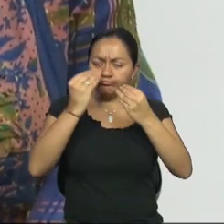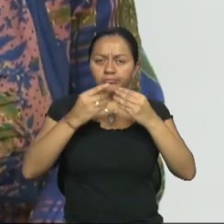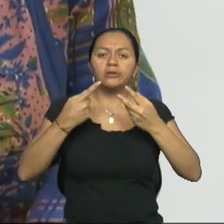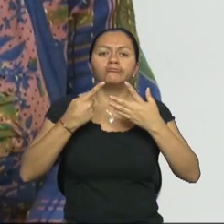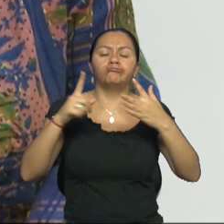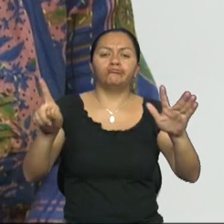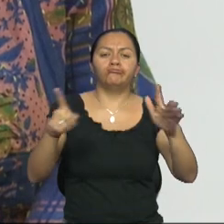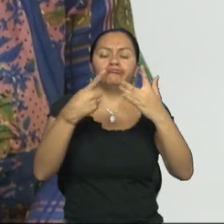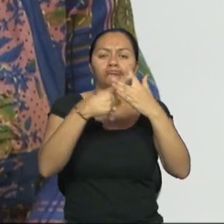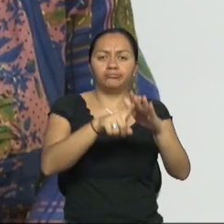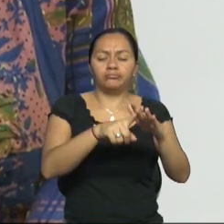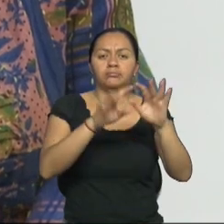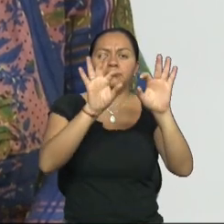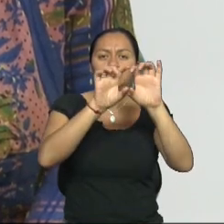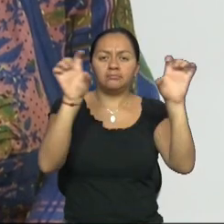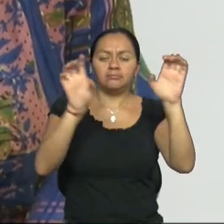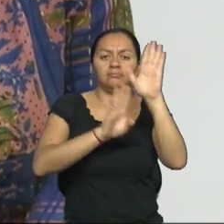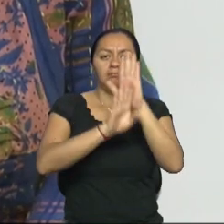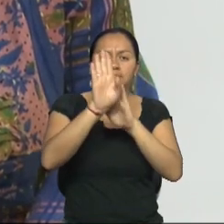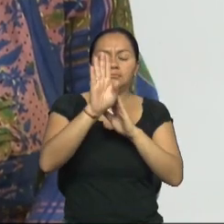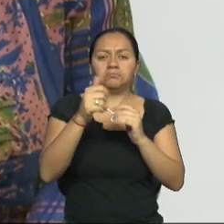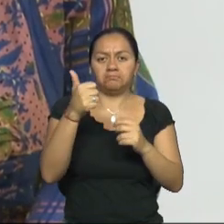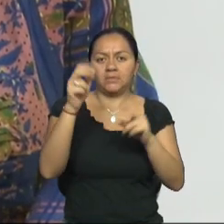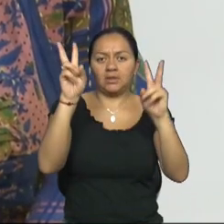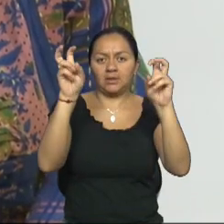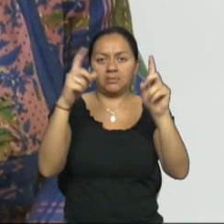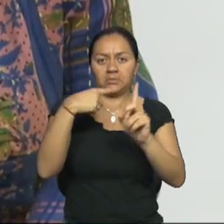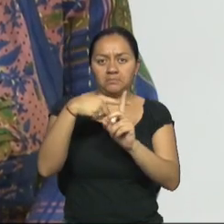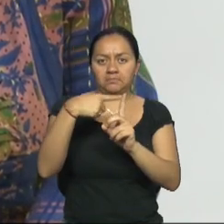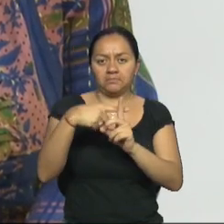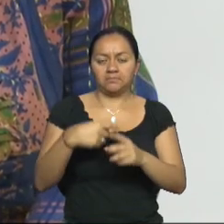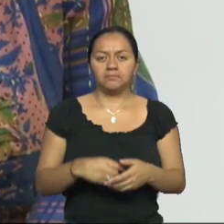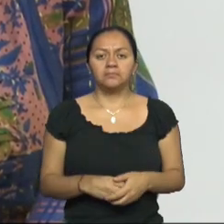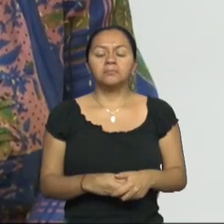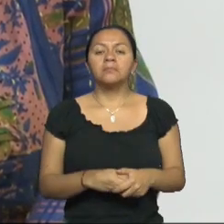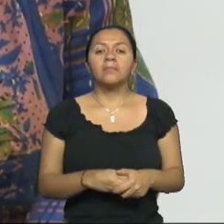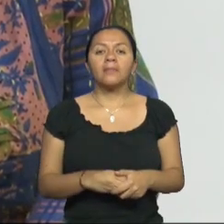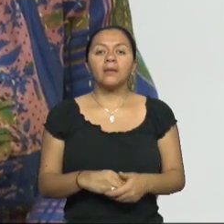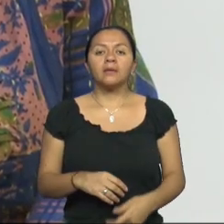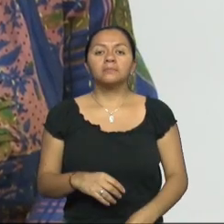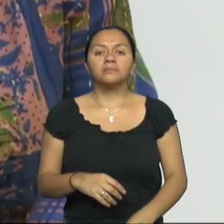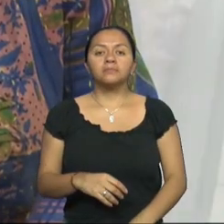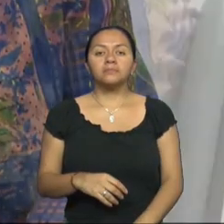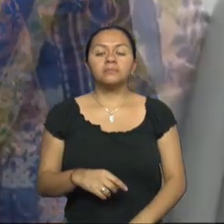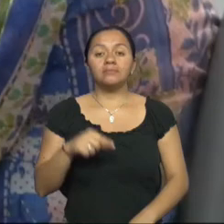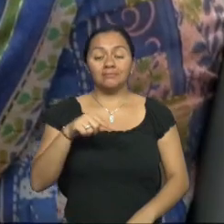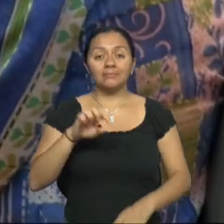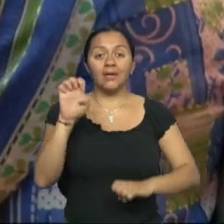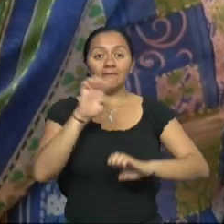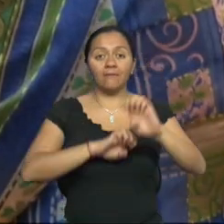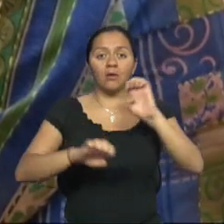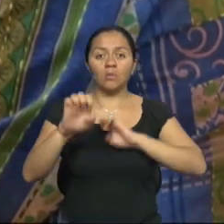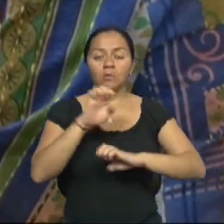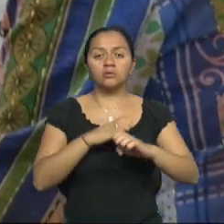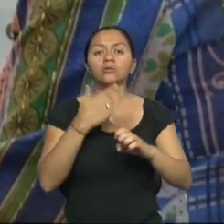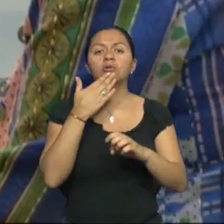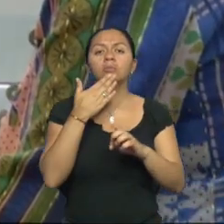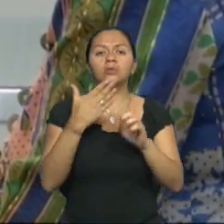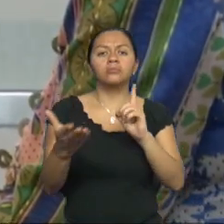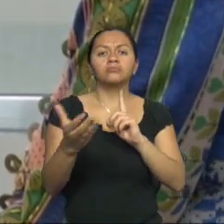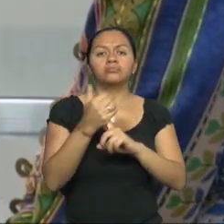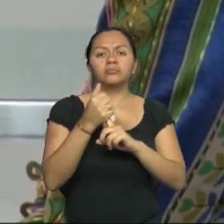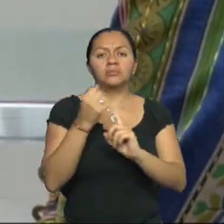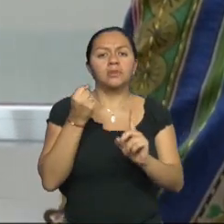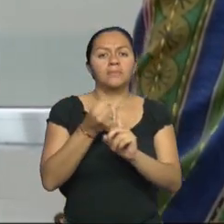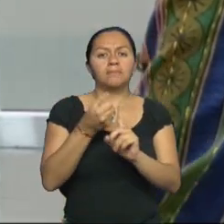Correcto, eso ha sido también bastante fuerte. Y la evaluación cuando tú logras, ¿cómo logras evaluar el